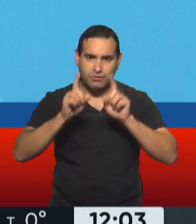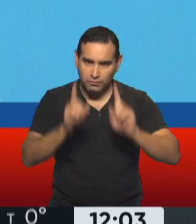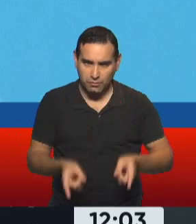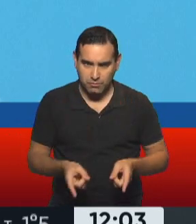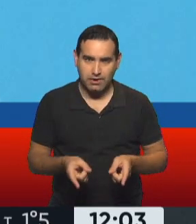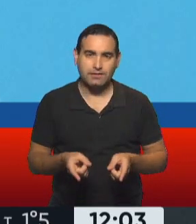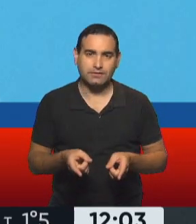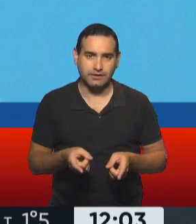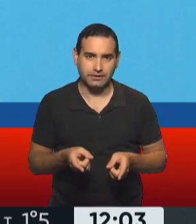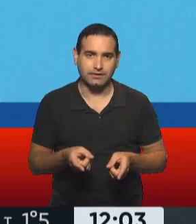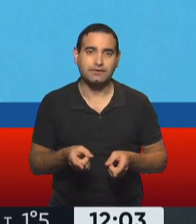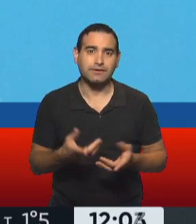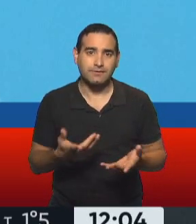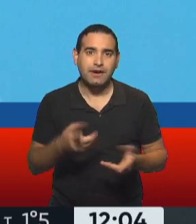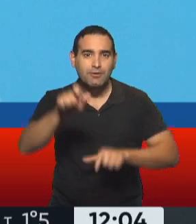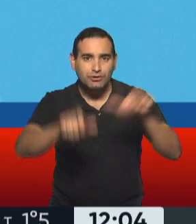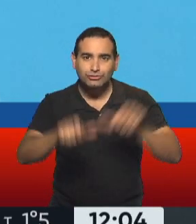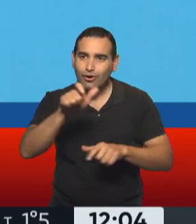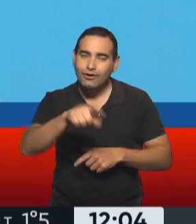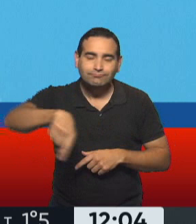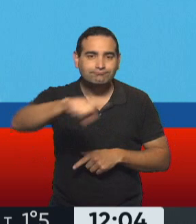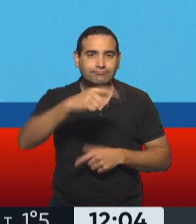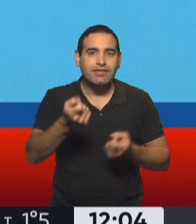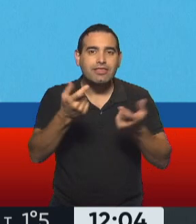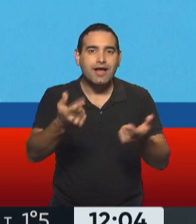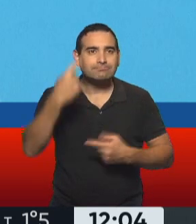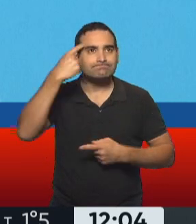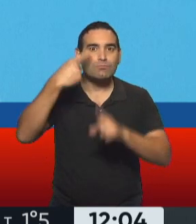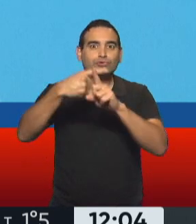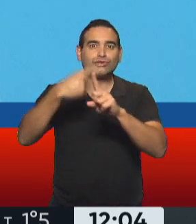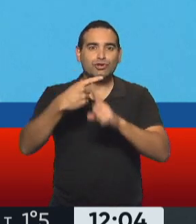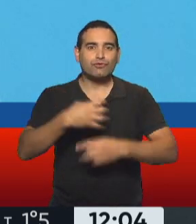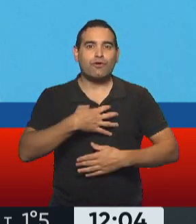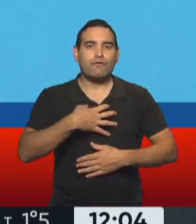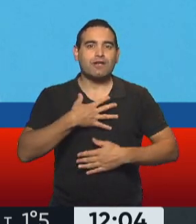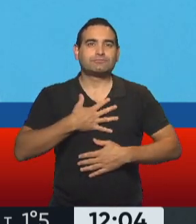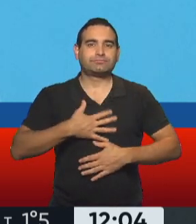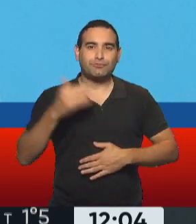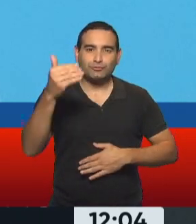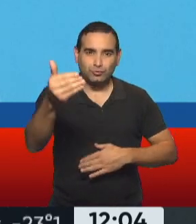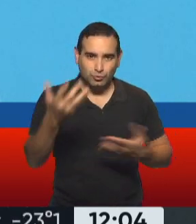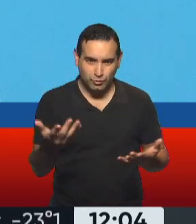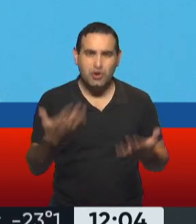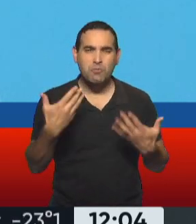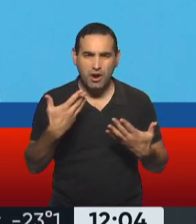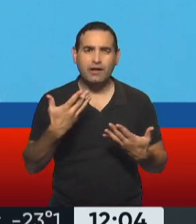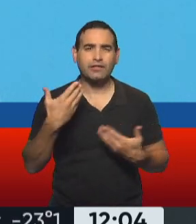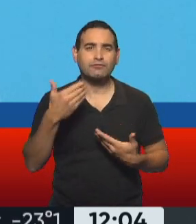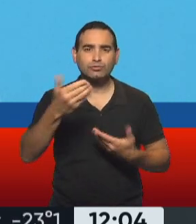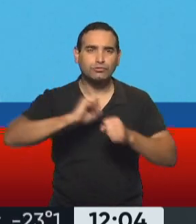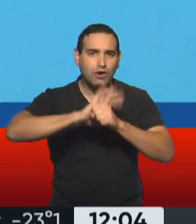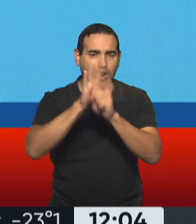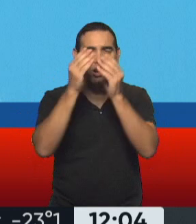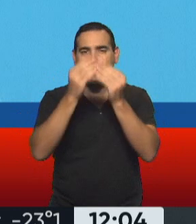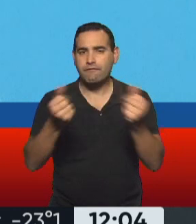para llevarles esperanza a cada uno de nuestros compatriotas de poder dar vuelta a la pesadilla, poder dar vuelta a